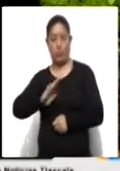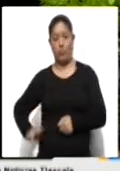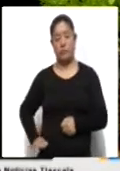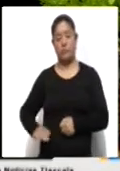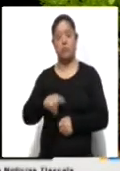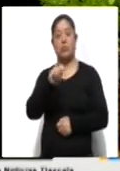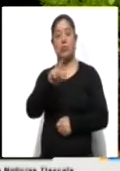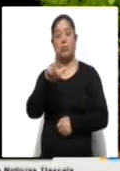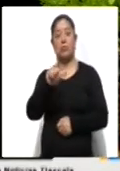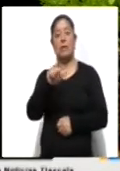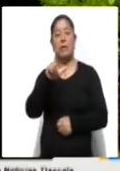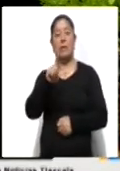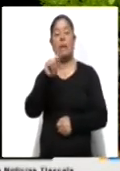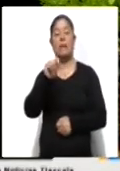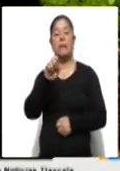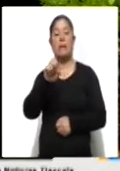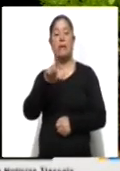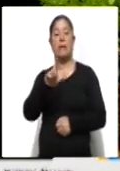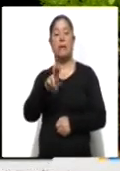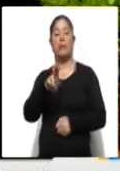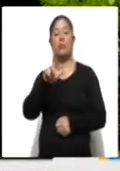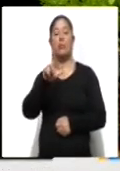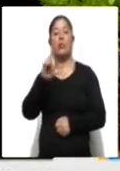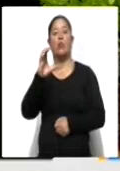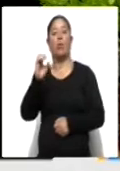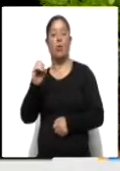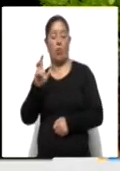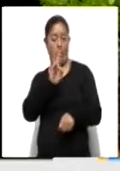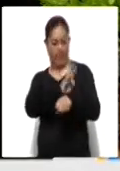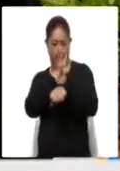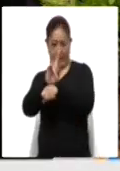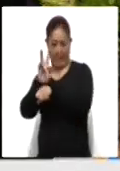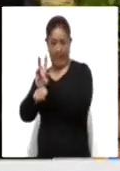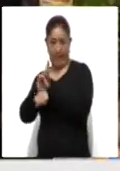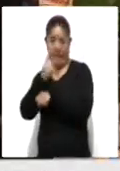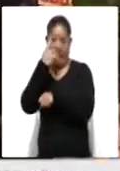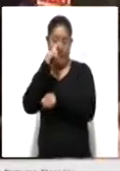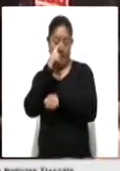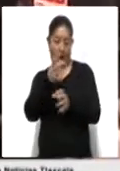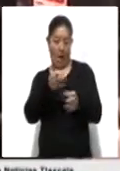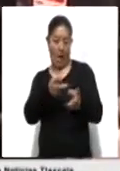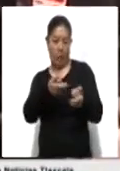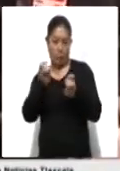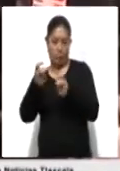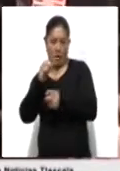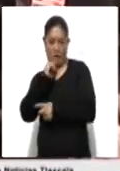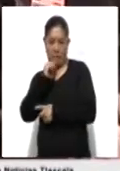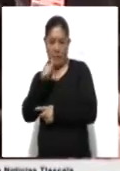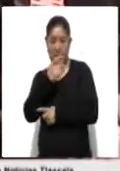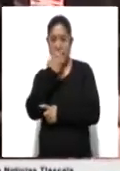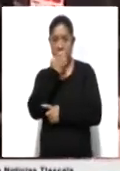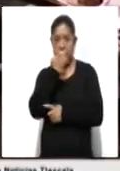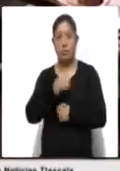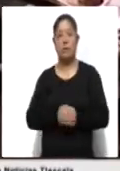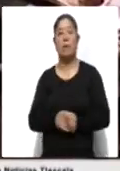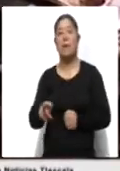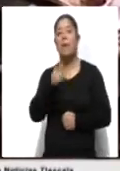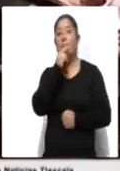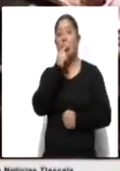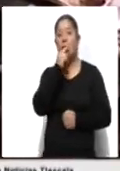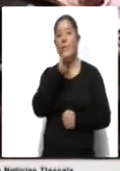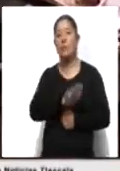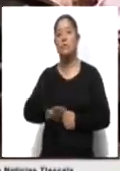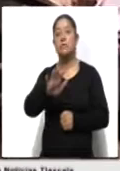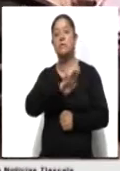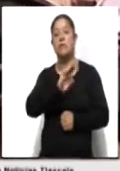Tlaltelulco, se mantienen acciones de vigilancia. Veamos los detalles. La Dirección de Seguridad Pública y Vialidad del municipio